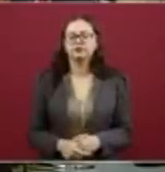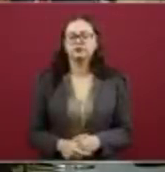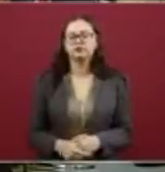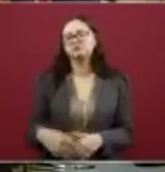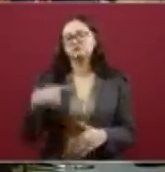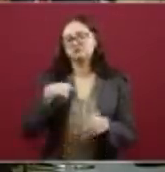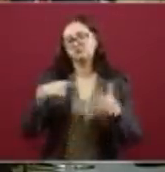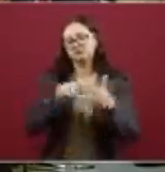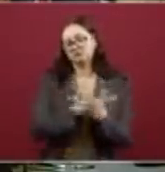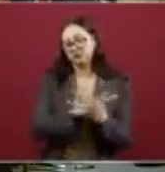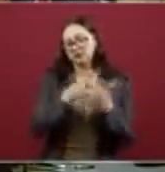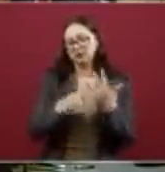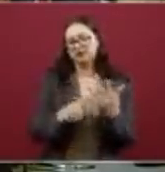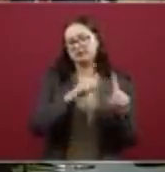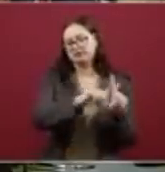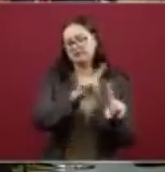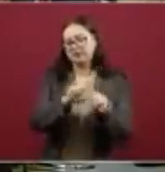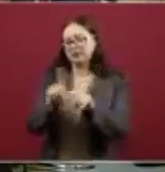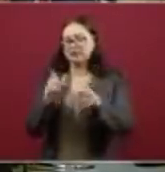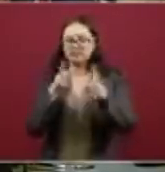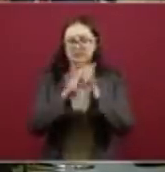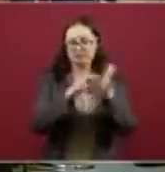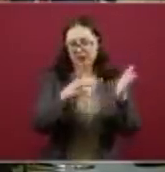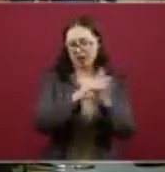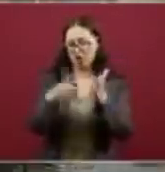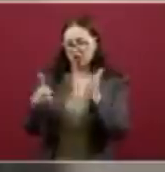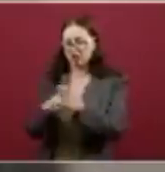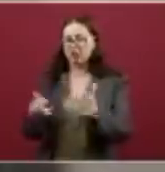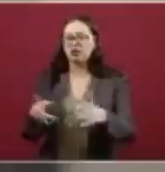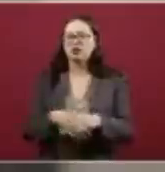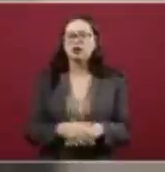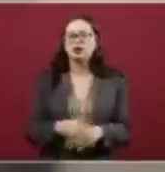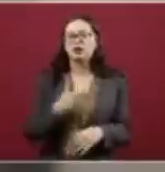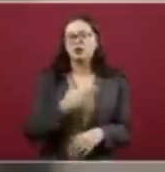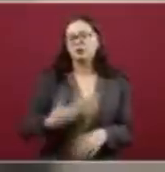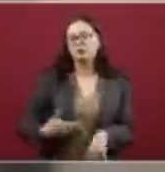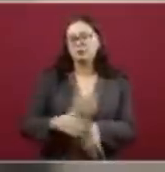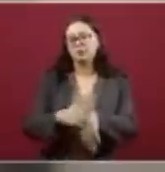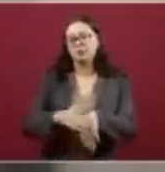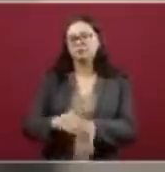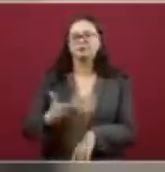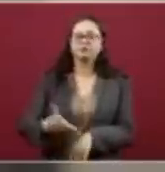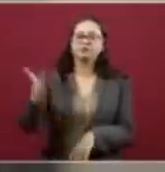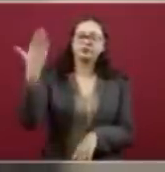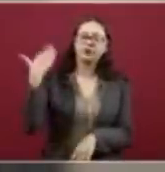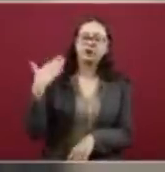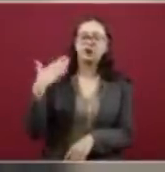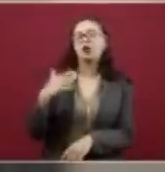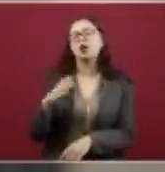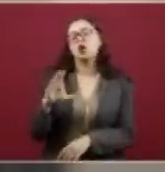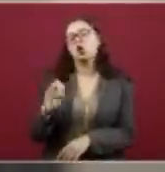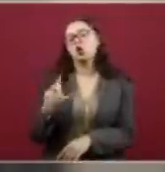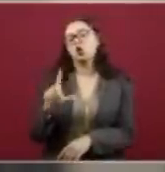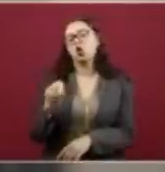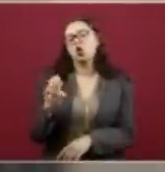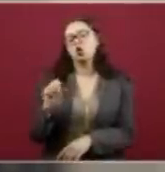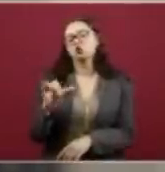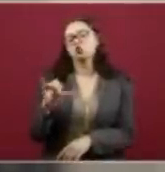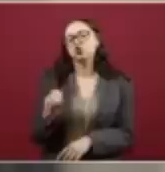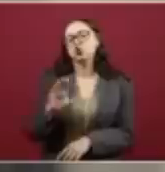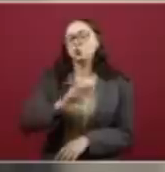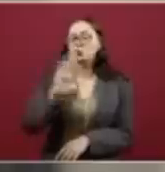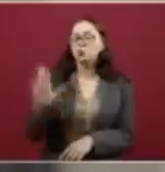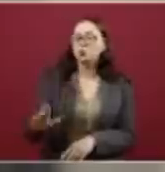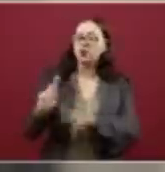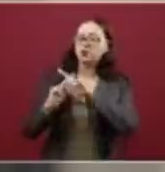Mexicali y Frontera de Tijuana. Presidente, el sábado, durante el 25 aniversario de la muerte de Luis Donaldo Colosio, su